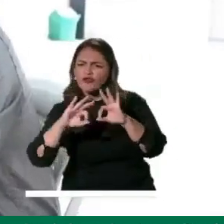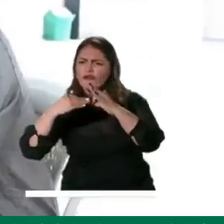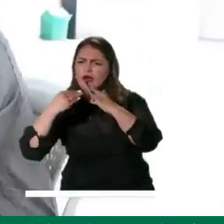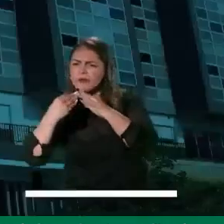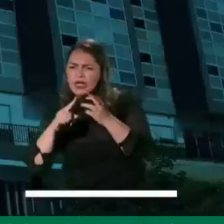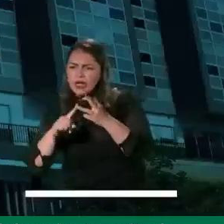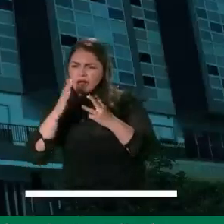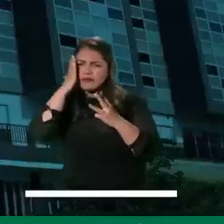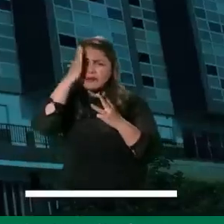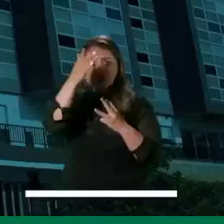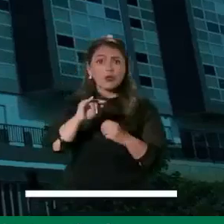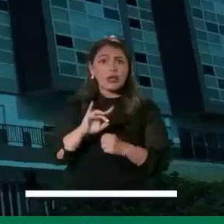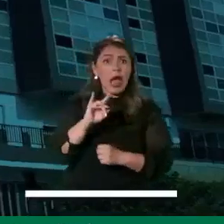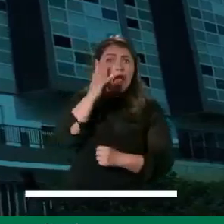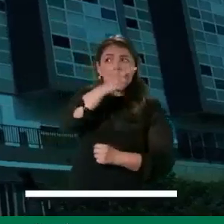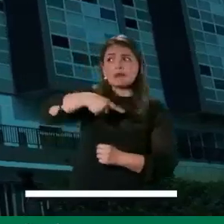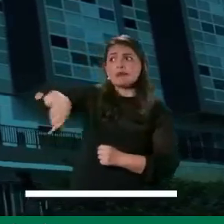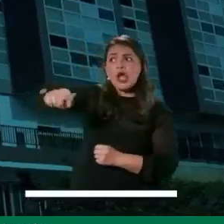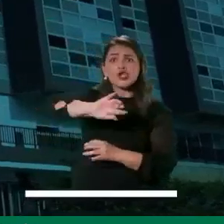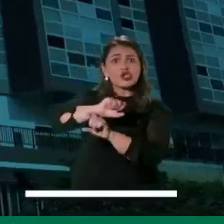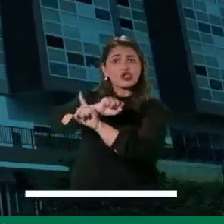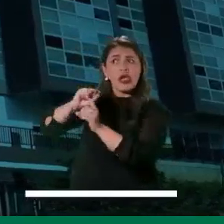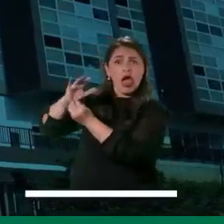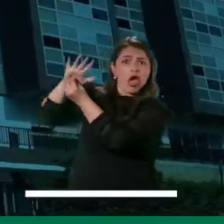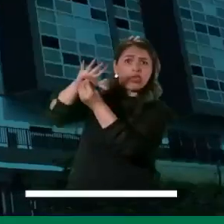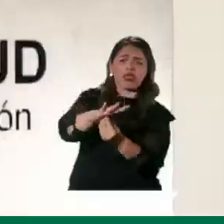futuro y que estén libres de estigmas.